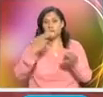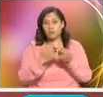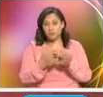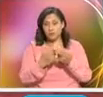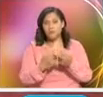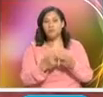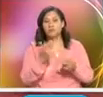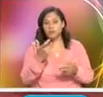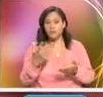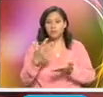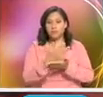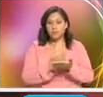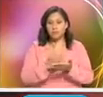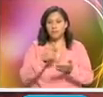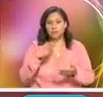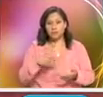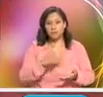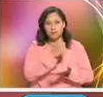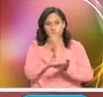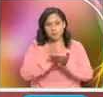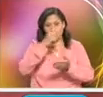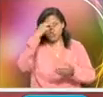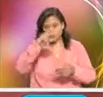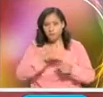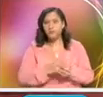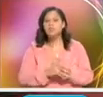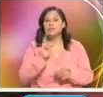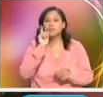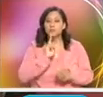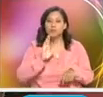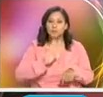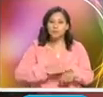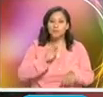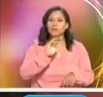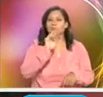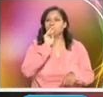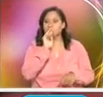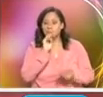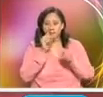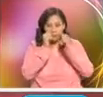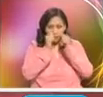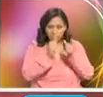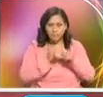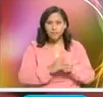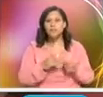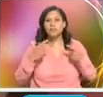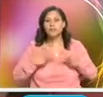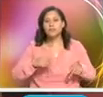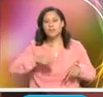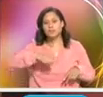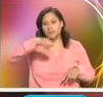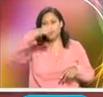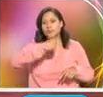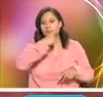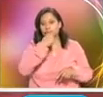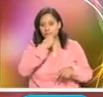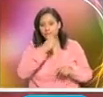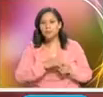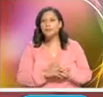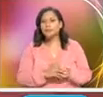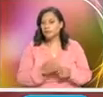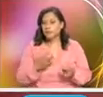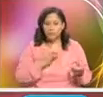unidades económicas en la Ciudad de México, sí. Quienes más mujeres, madres de familia lo atienden, personas de la tercera edad. Hay un